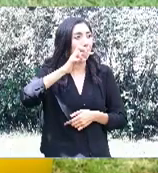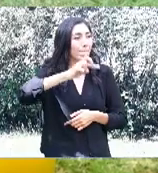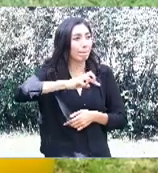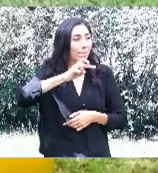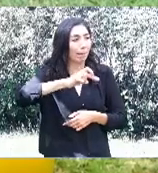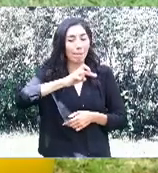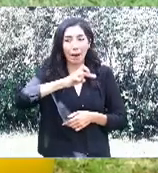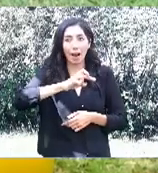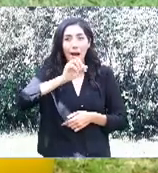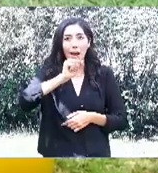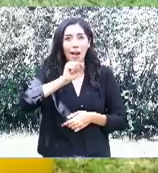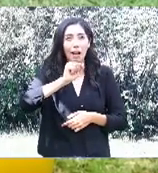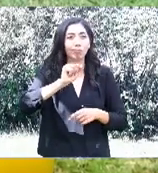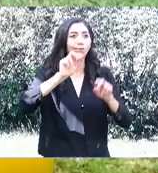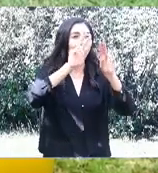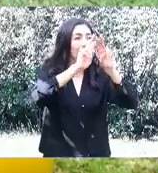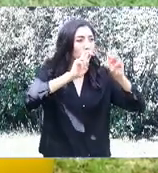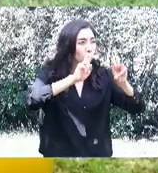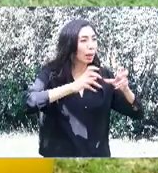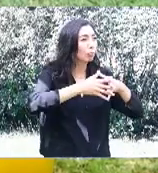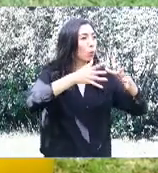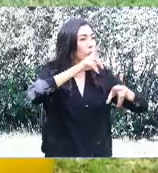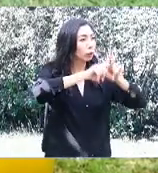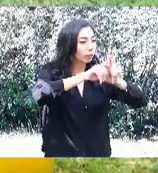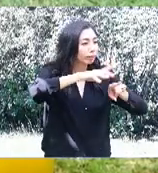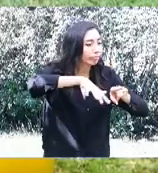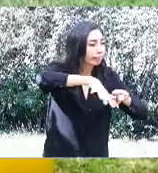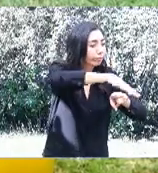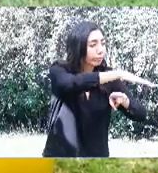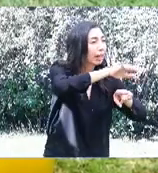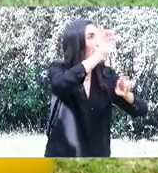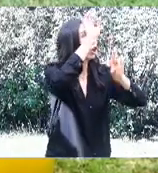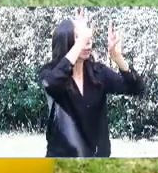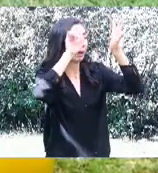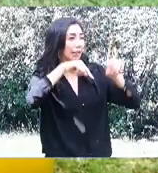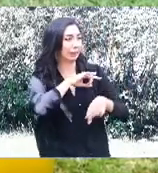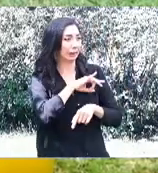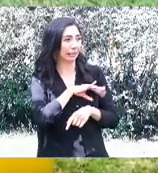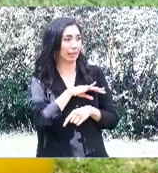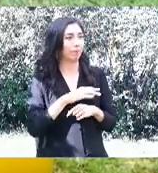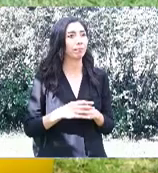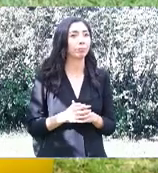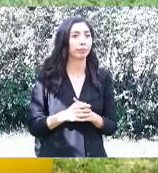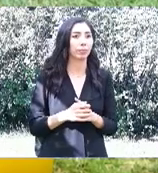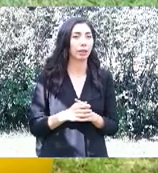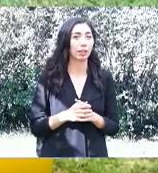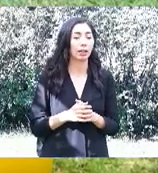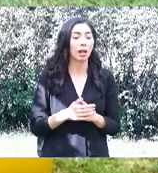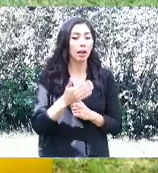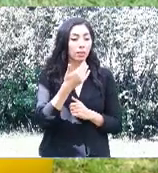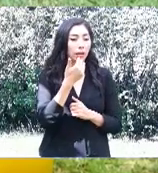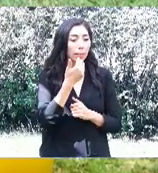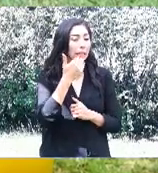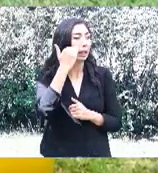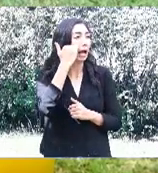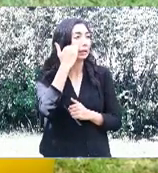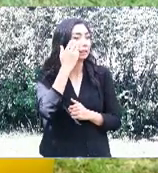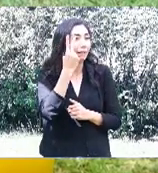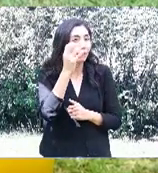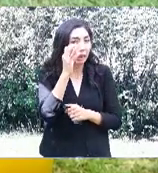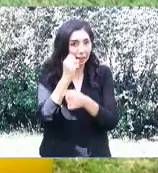eh ha investigado muchos sitios arqueológicos desde el punto de vista de la astronomía en Chile pero también eh hace casi 20